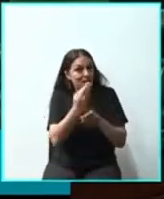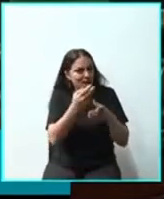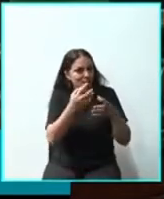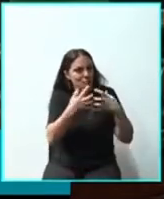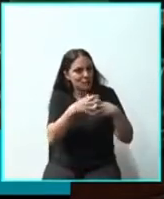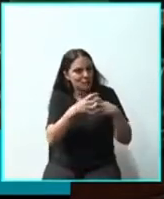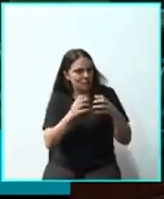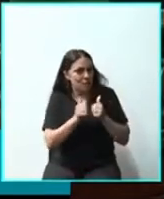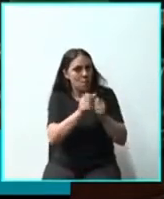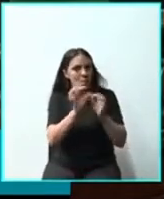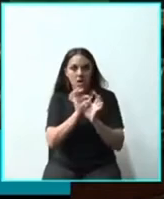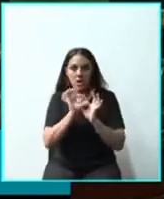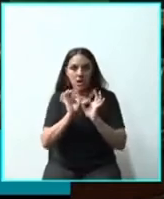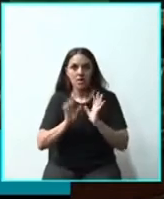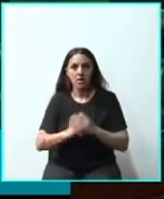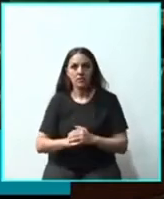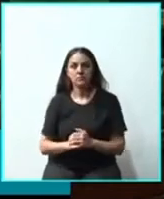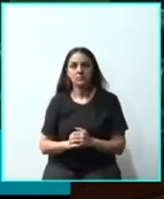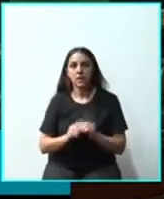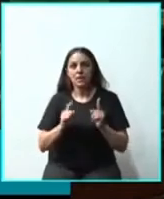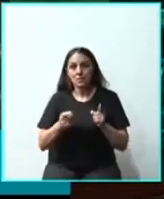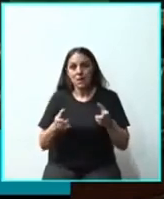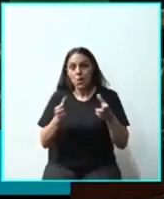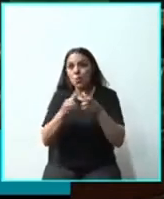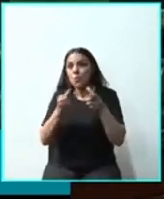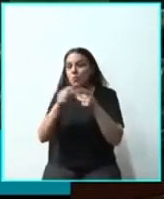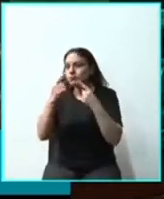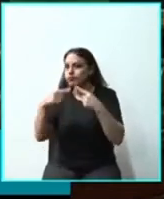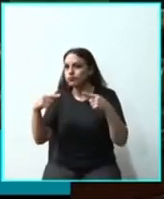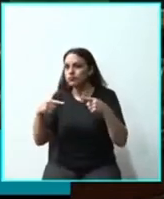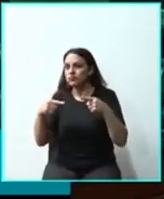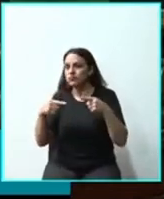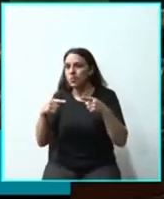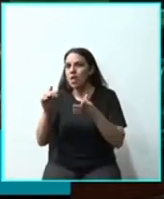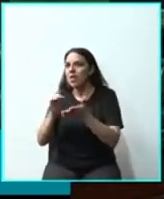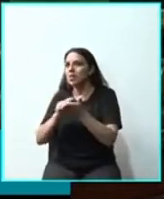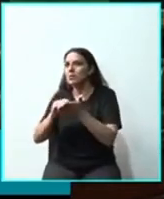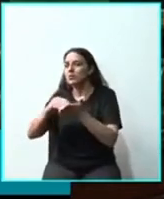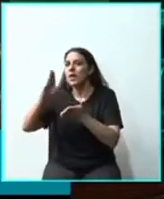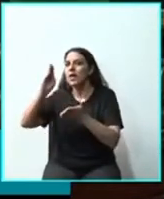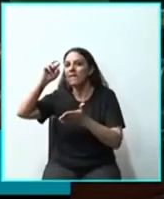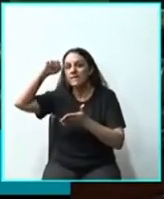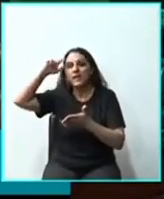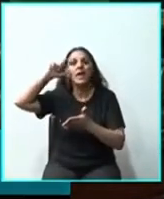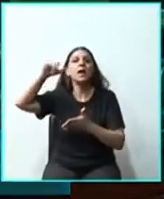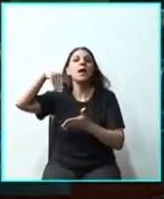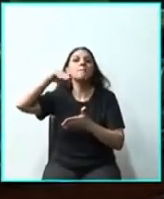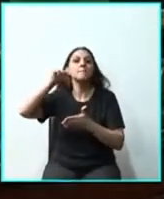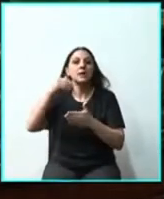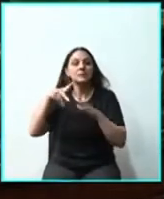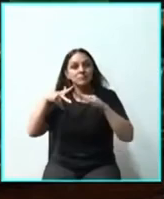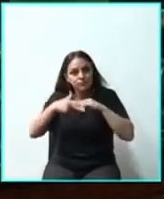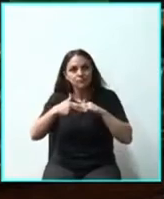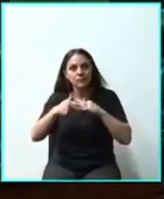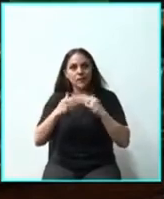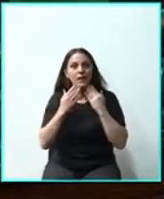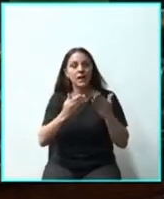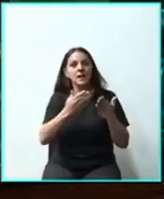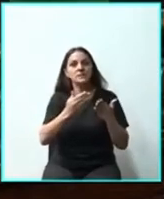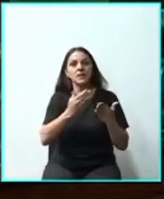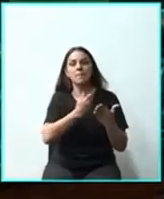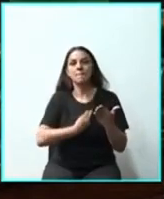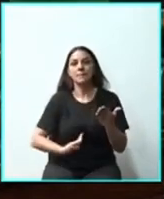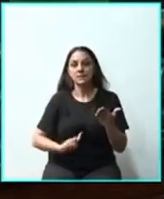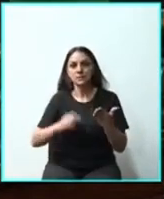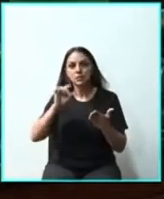acompañando. Y también de otros bloques. Diputado, me pide una interrupción la diputada Miriam Breckman. Adelante. Gracias, señor